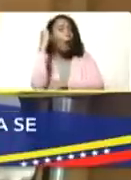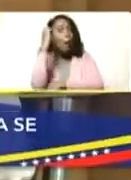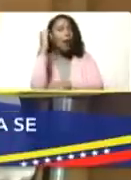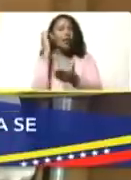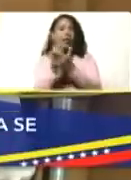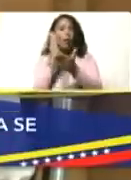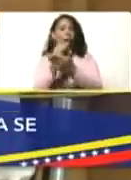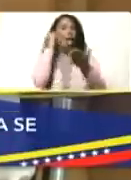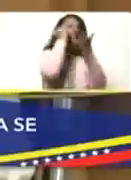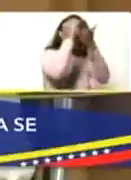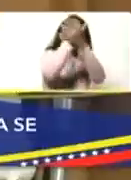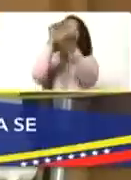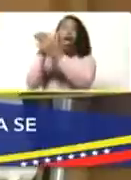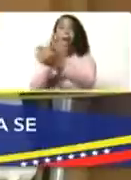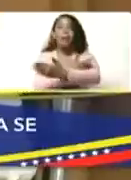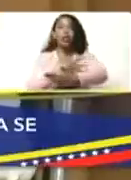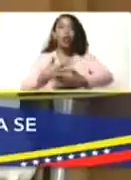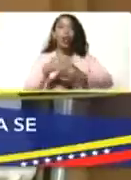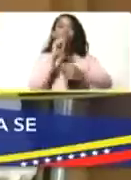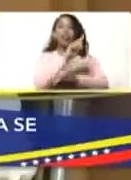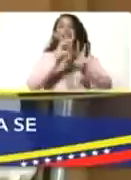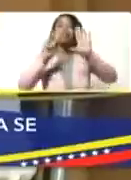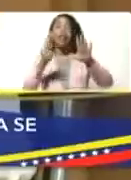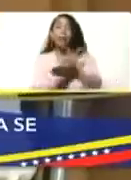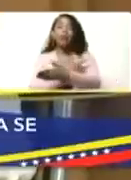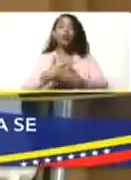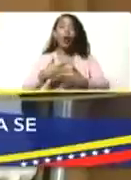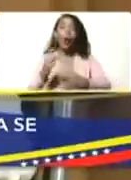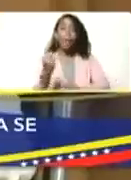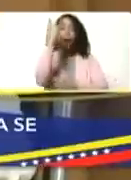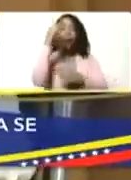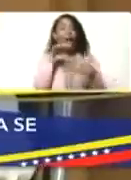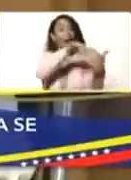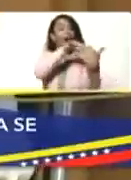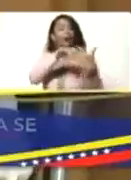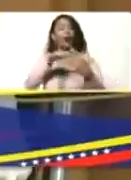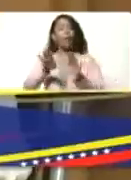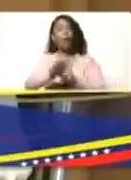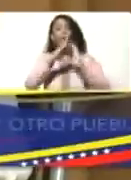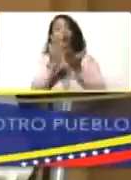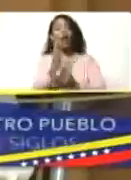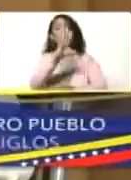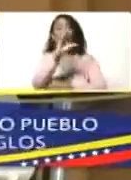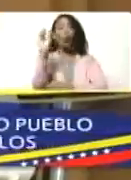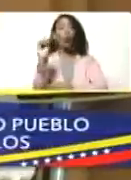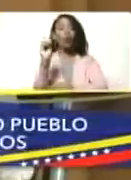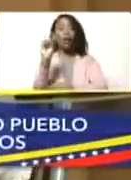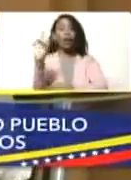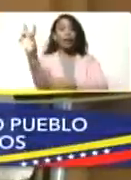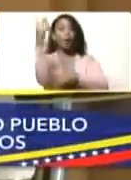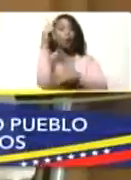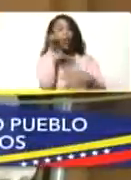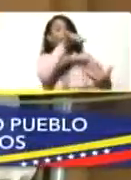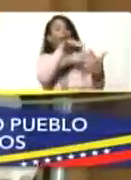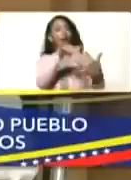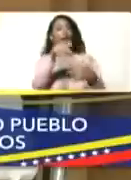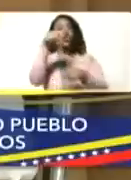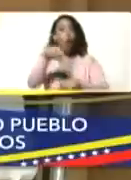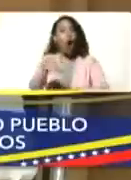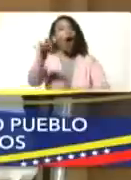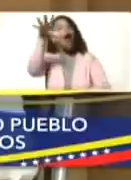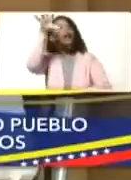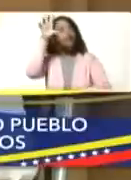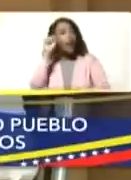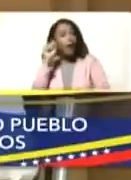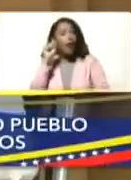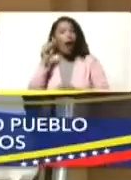millones, 17 millones en la Primera Guerra Mundial, 50 en la Segunda, y hoy han entendido que